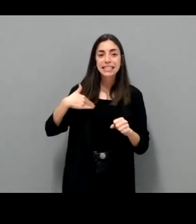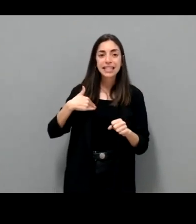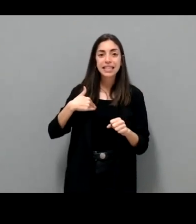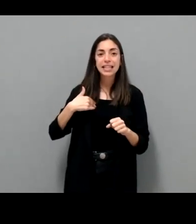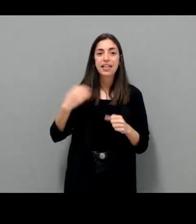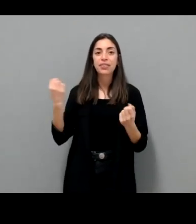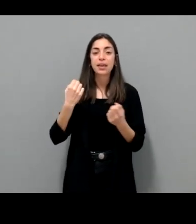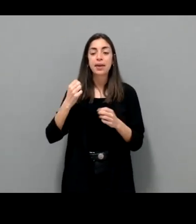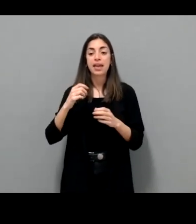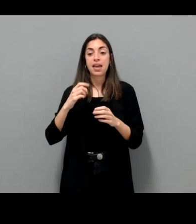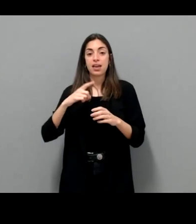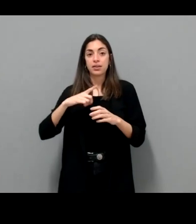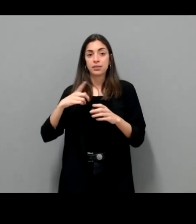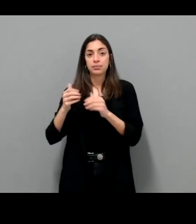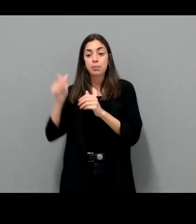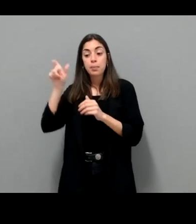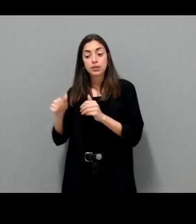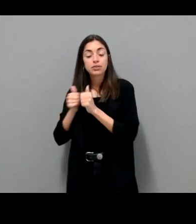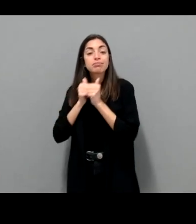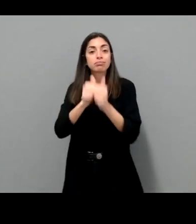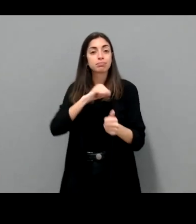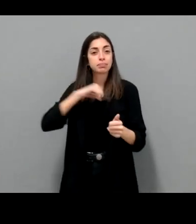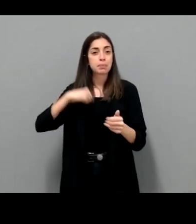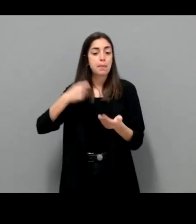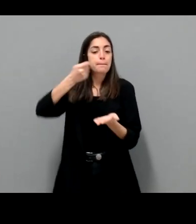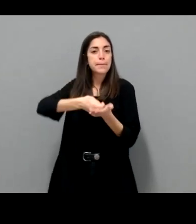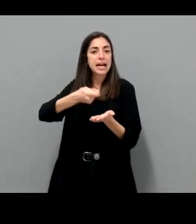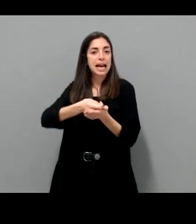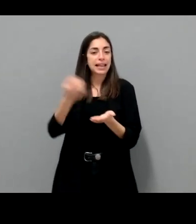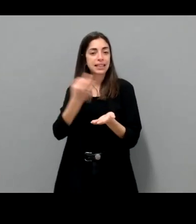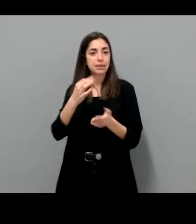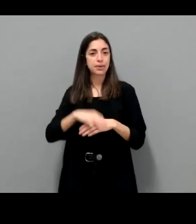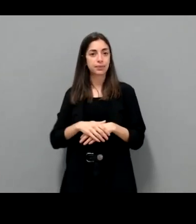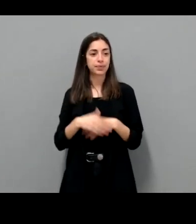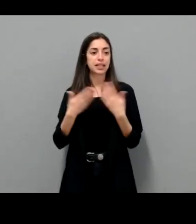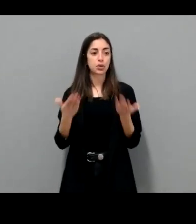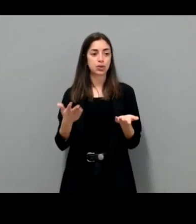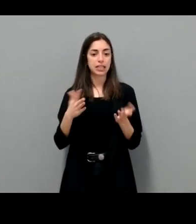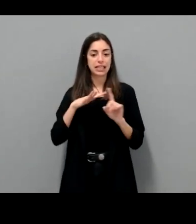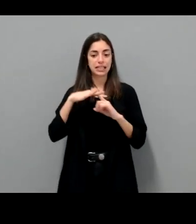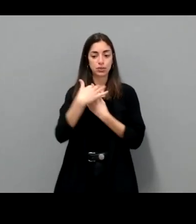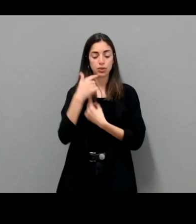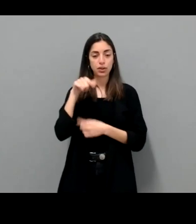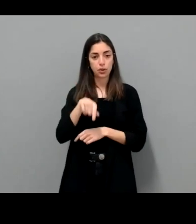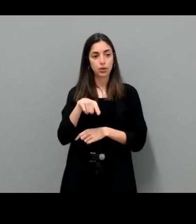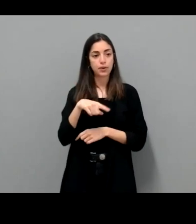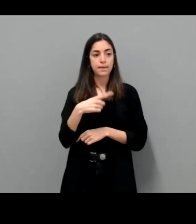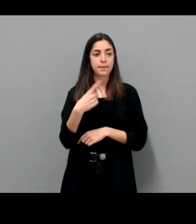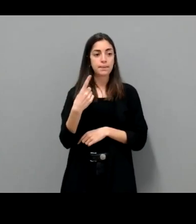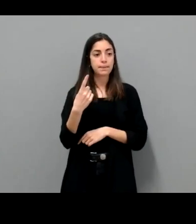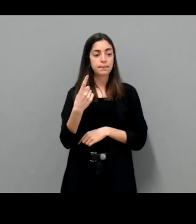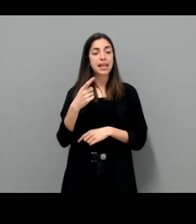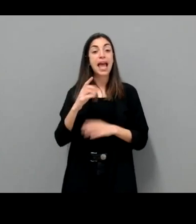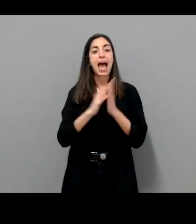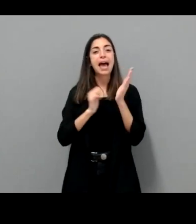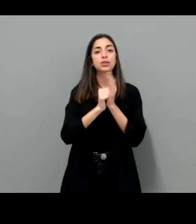su asistencia personal. Faltan más cambios y en este caso falta excepcionar el artículo